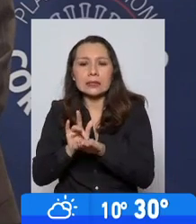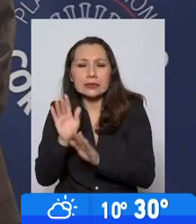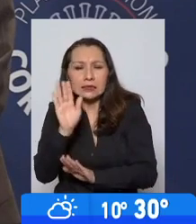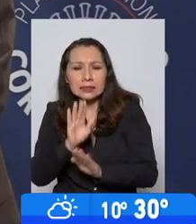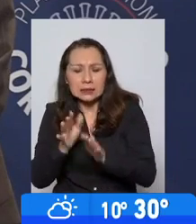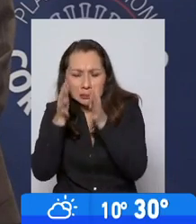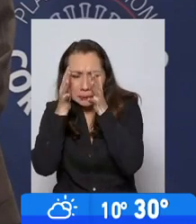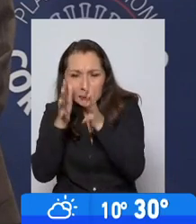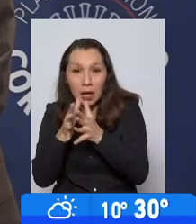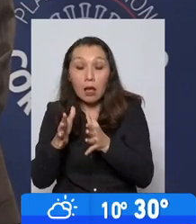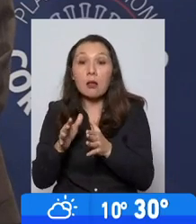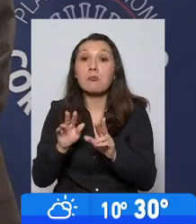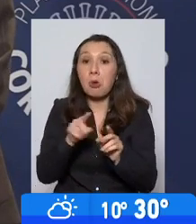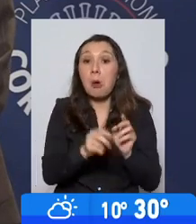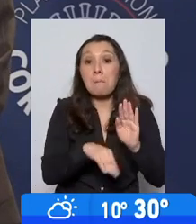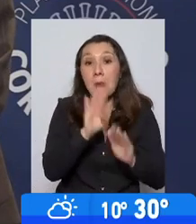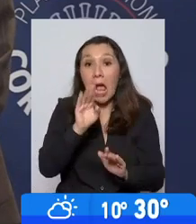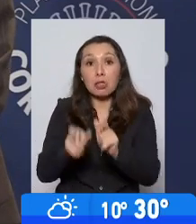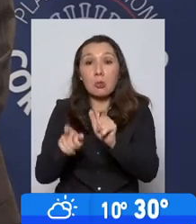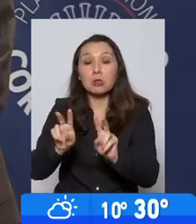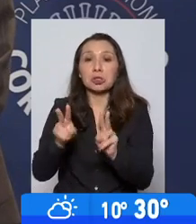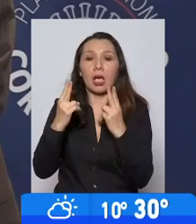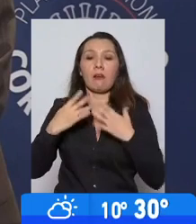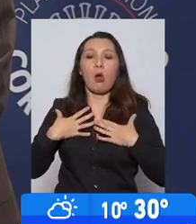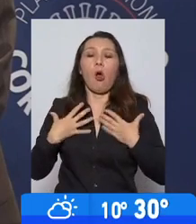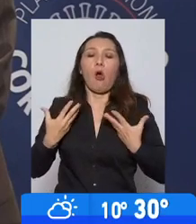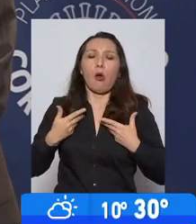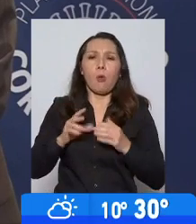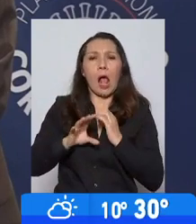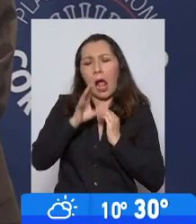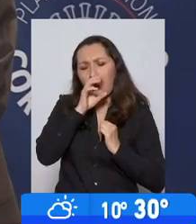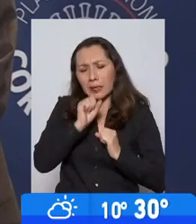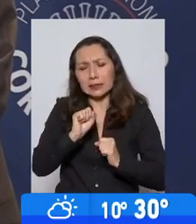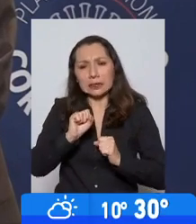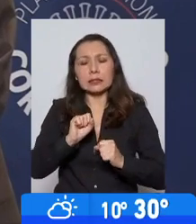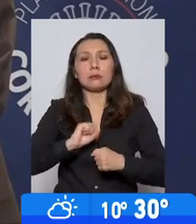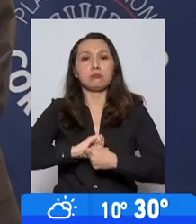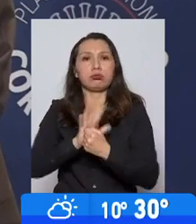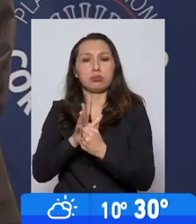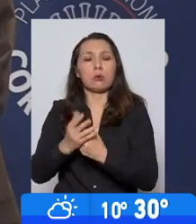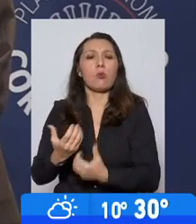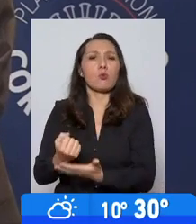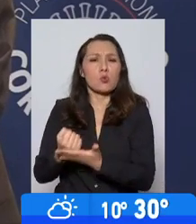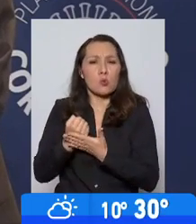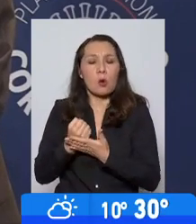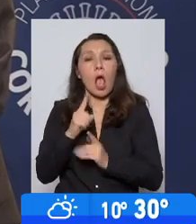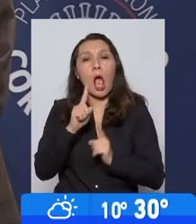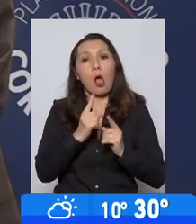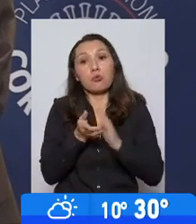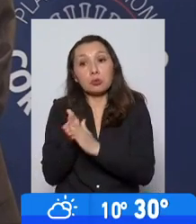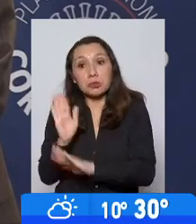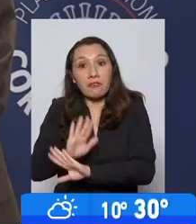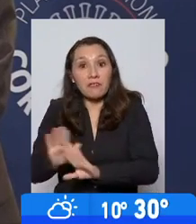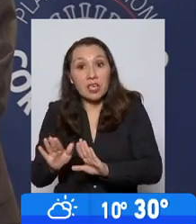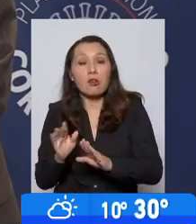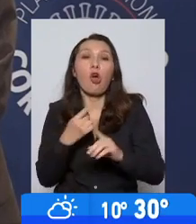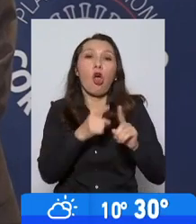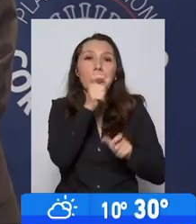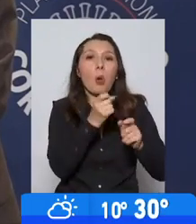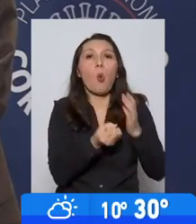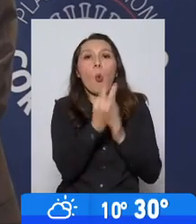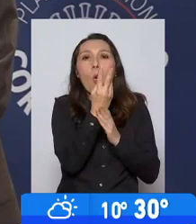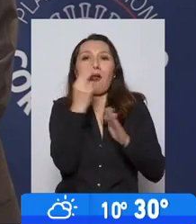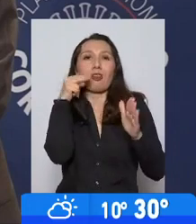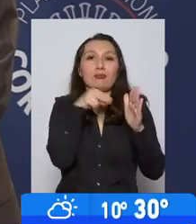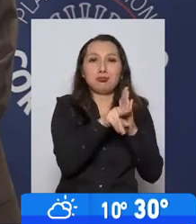de ellos sobrevive a la infección y a la severidad del tratamiento, y algunos pacientes van saliendo y otros van entrando, y eso es